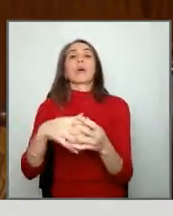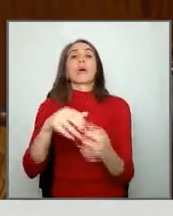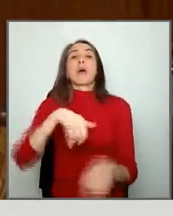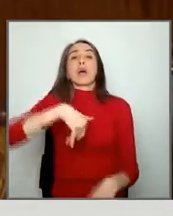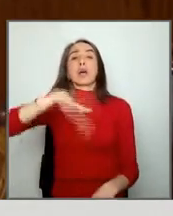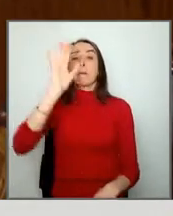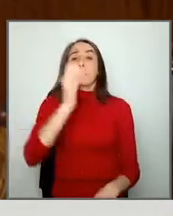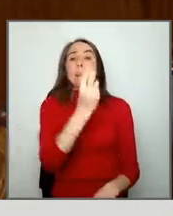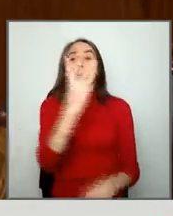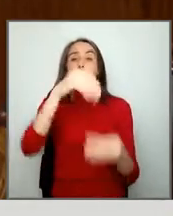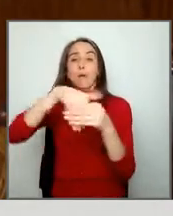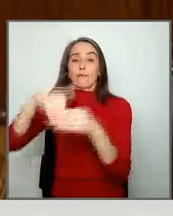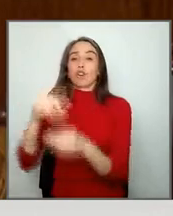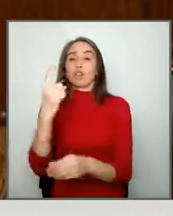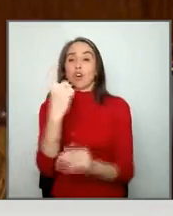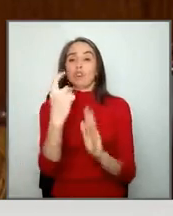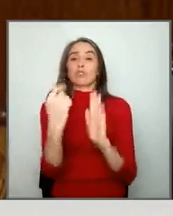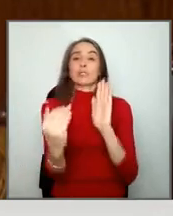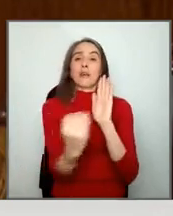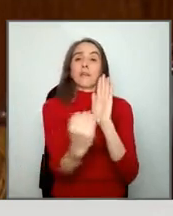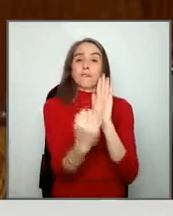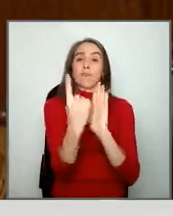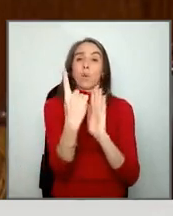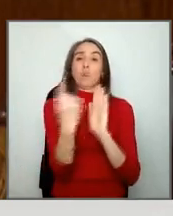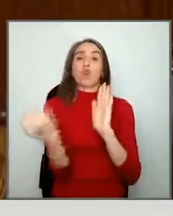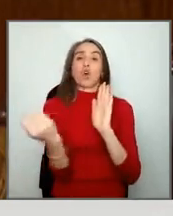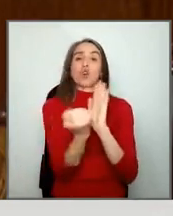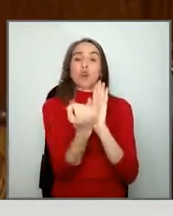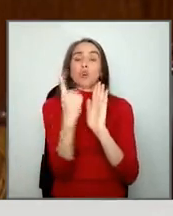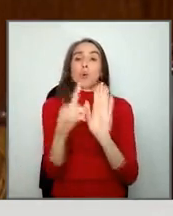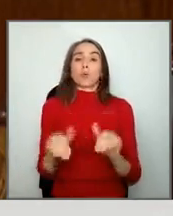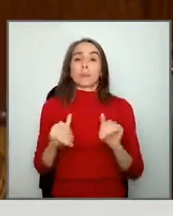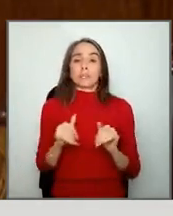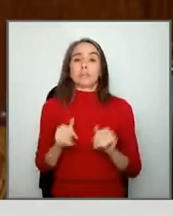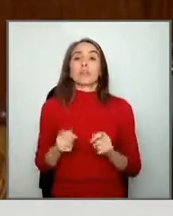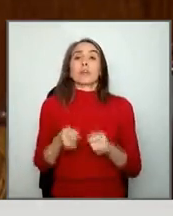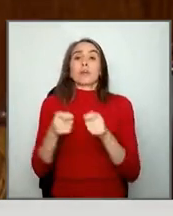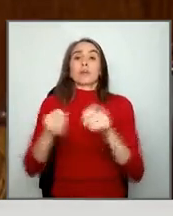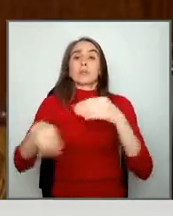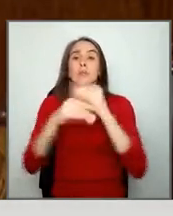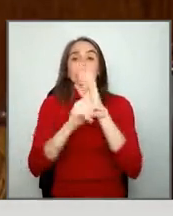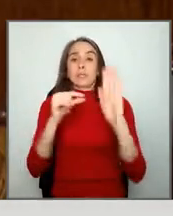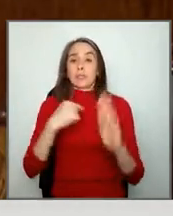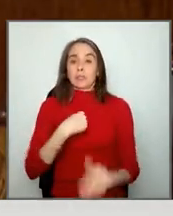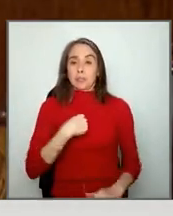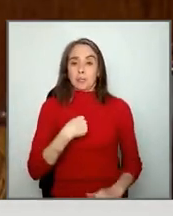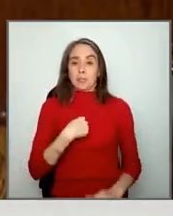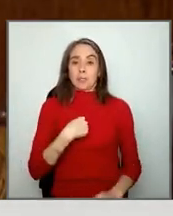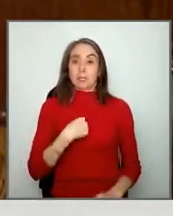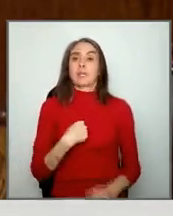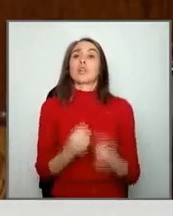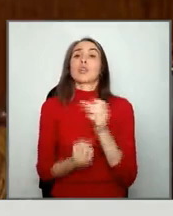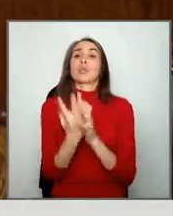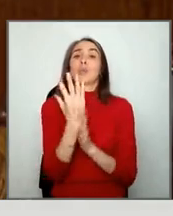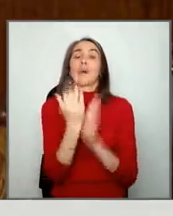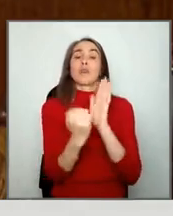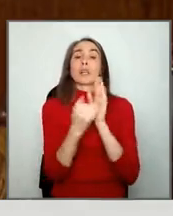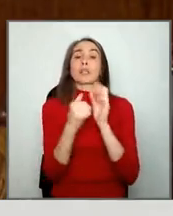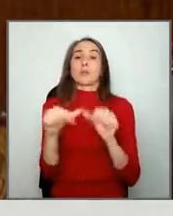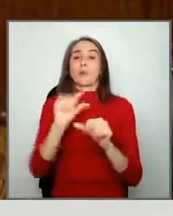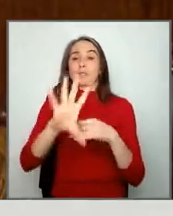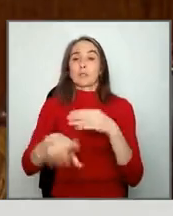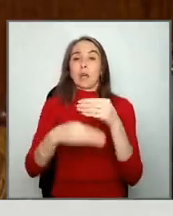a favor uno en contra y una abstención una indicación de la suscrita para Agregar un nuevo artículo transitorio que